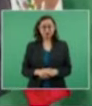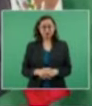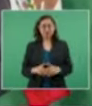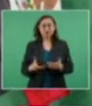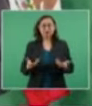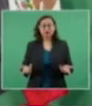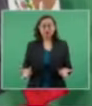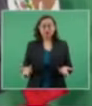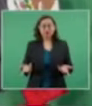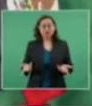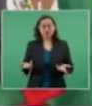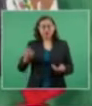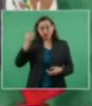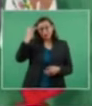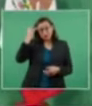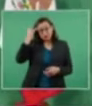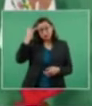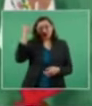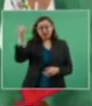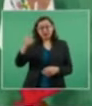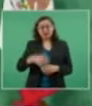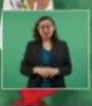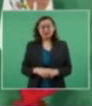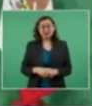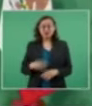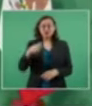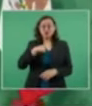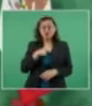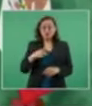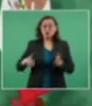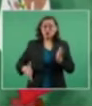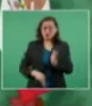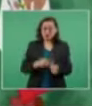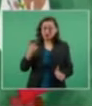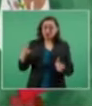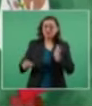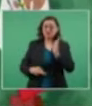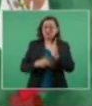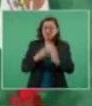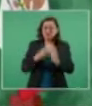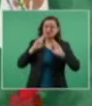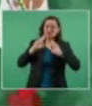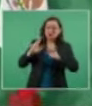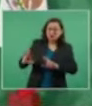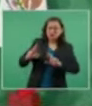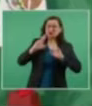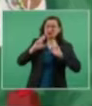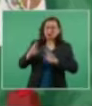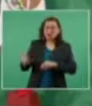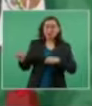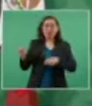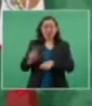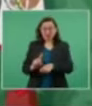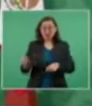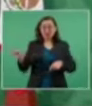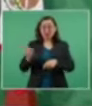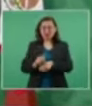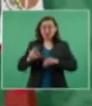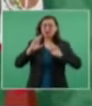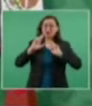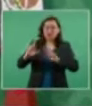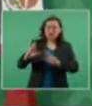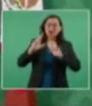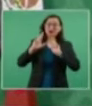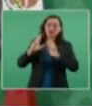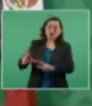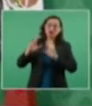existen exageraciones, que las evalúen las audiencias, pero que no intervenga el aparato del Estado, pues de lo contrario nos llevaría al modelo